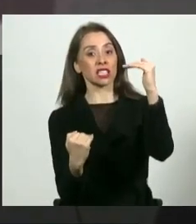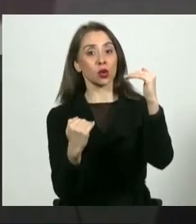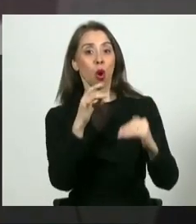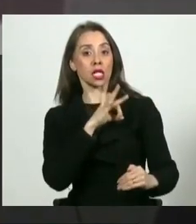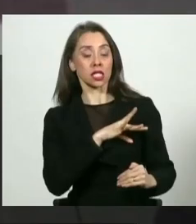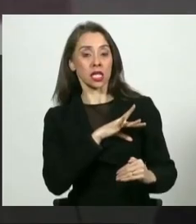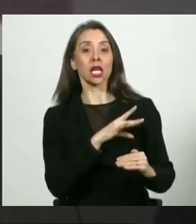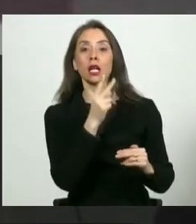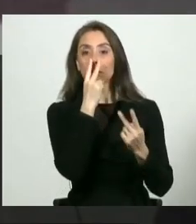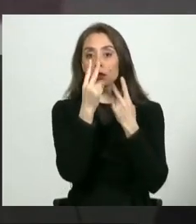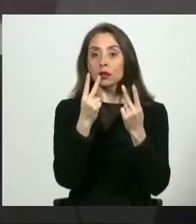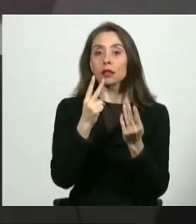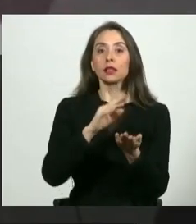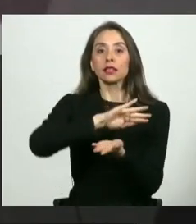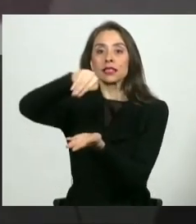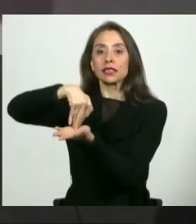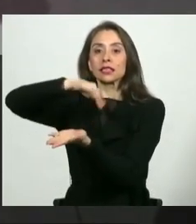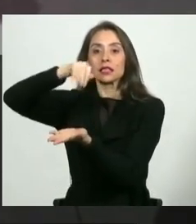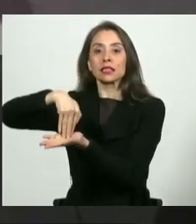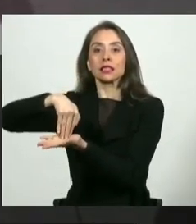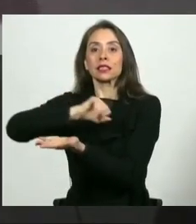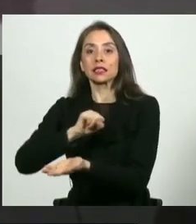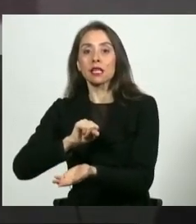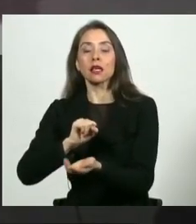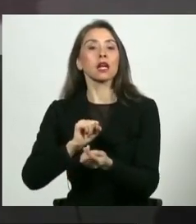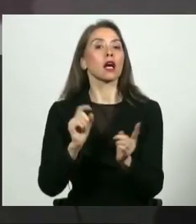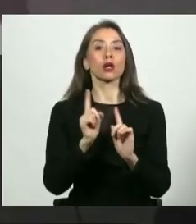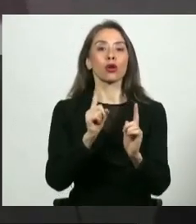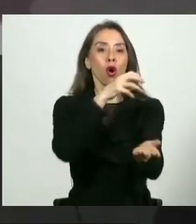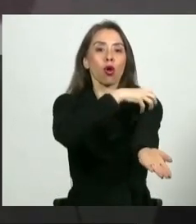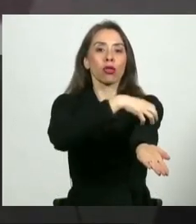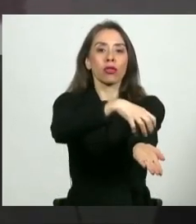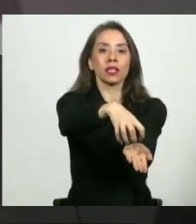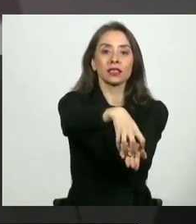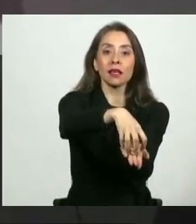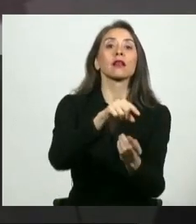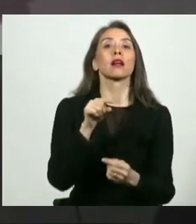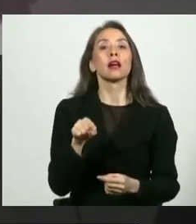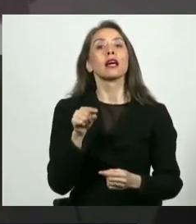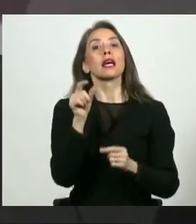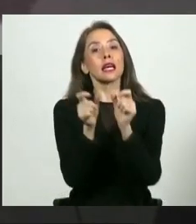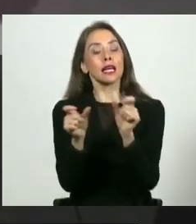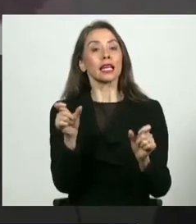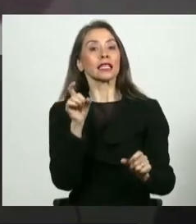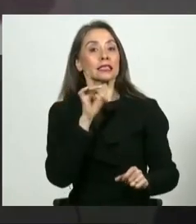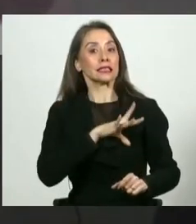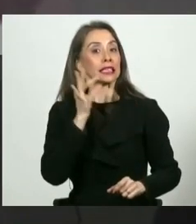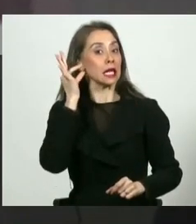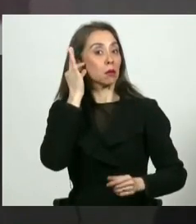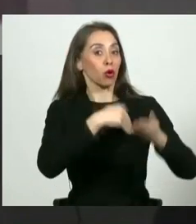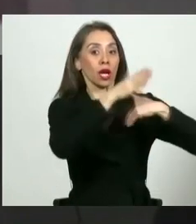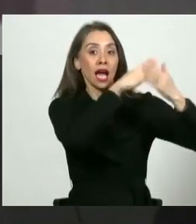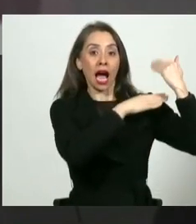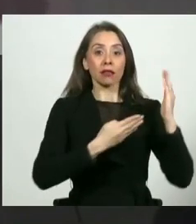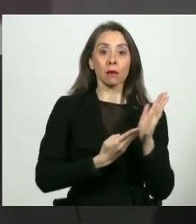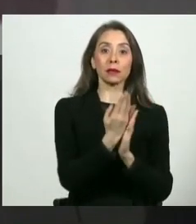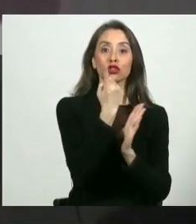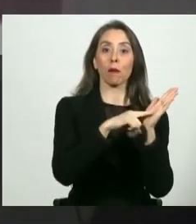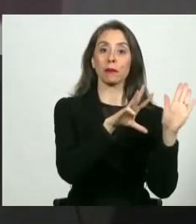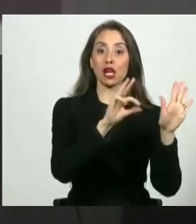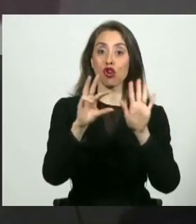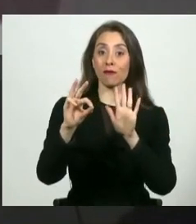en la centralización versus la descentralización. La desigualdad en Chile se expresó en que las mujeres, hasta bien entrado el siglo XX, no